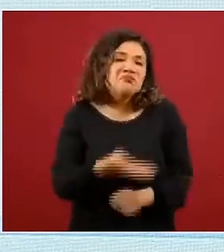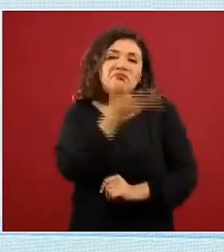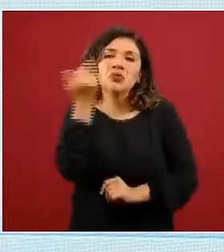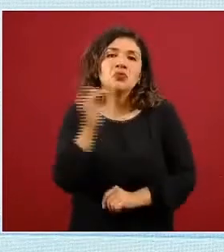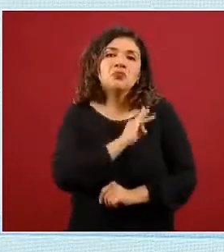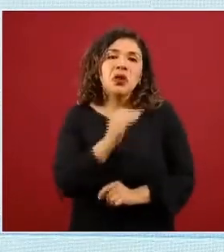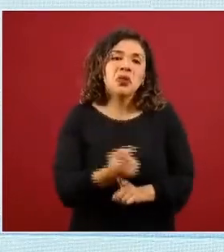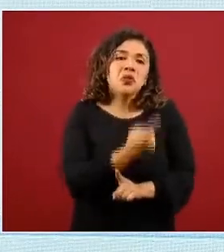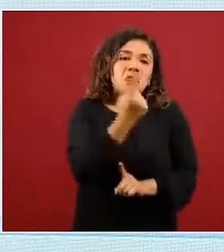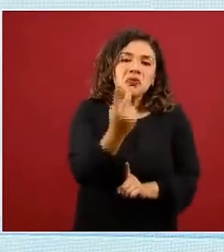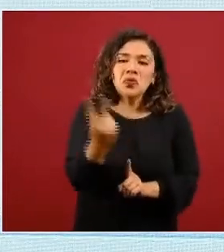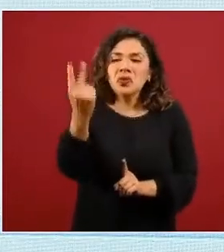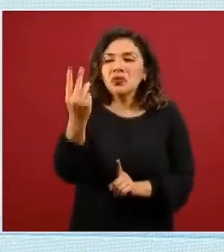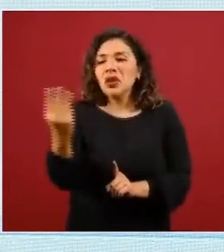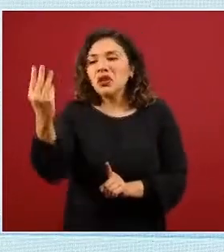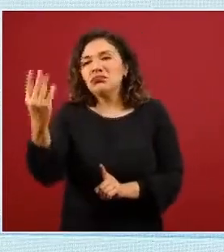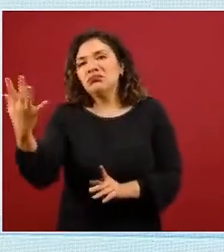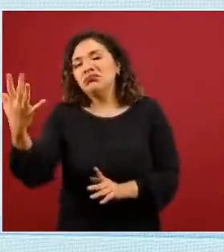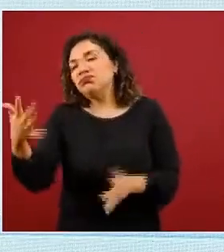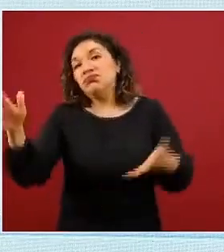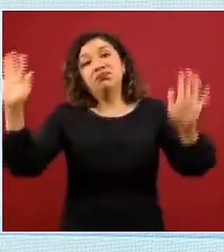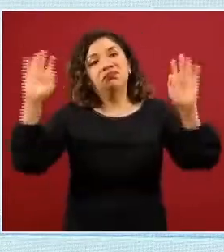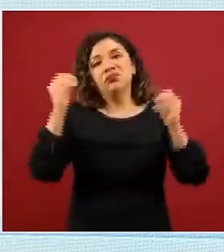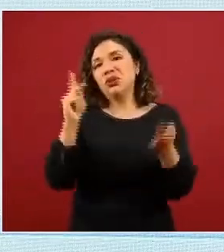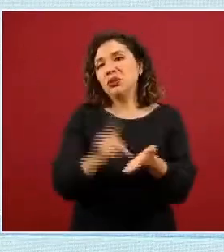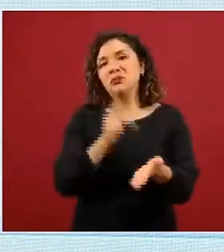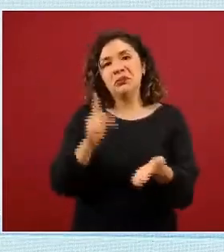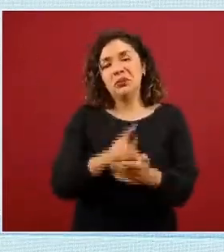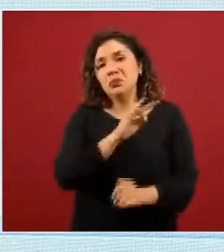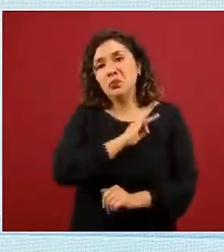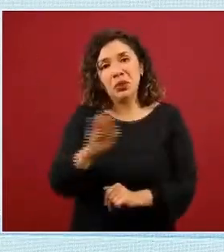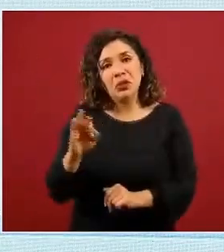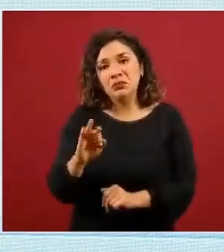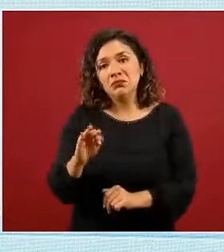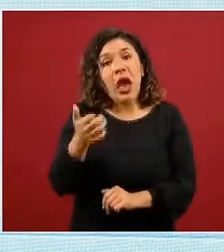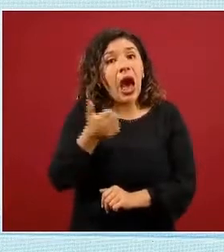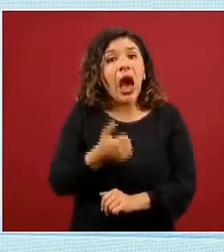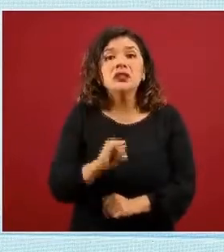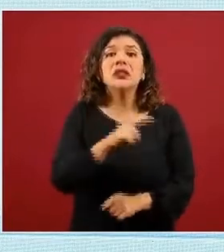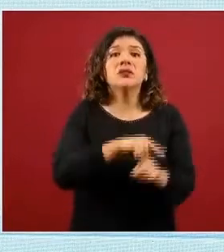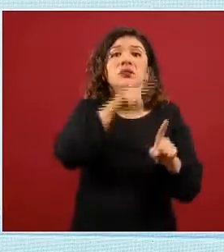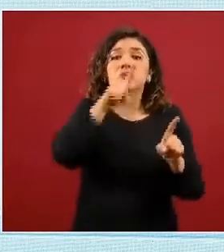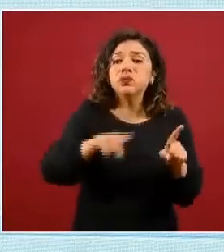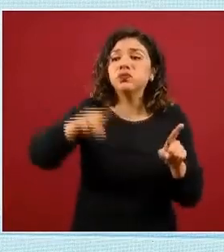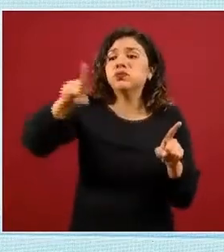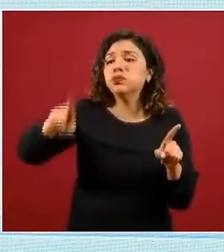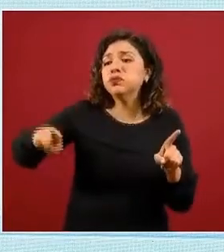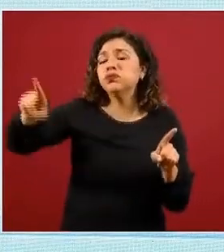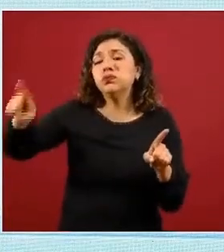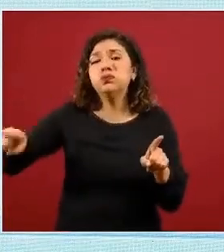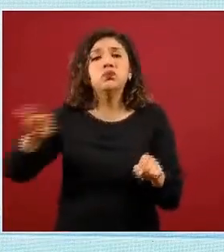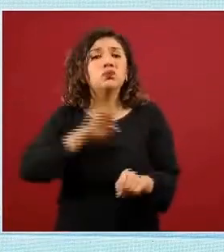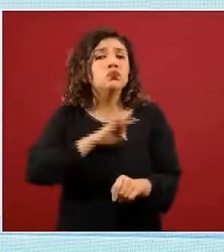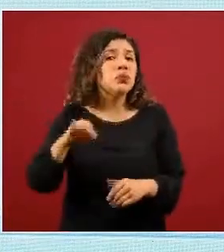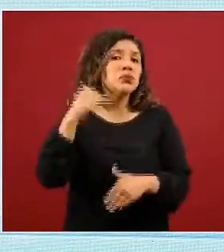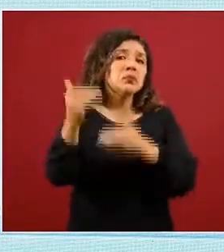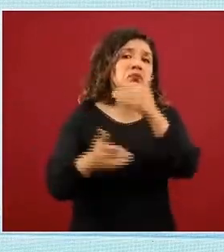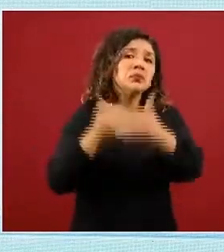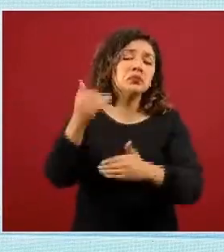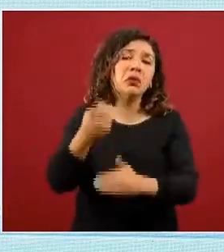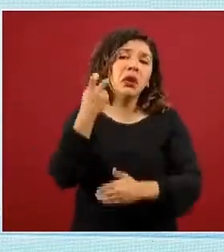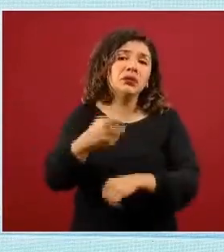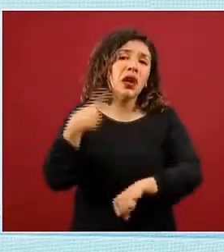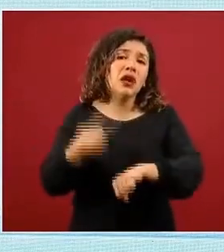pasar 1, 2, 5, 6, 7 veces. Así va a ser el proceso de